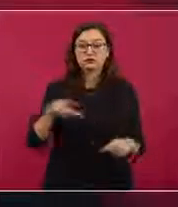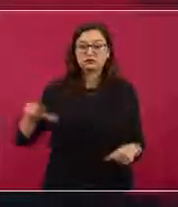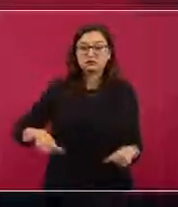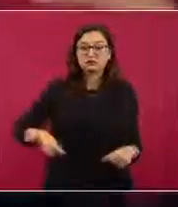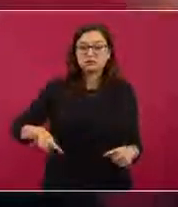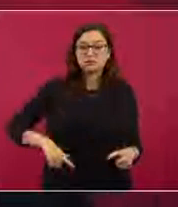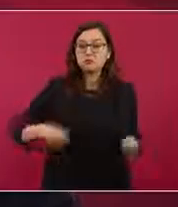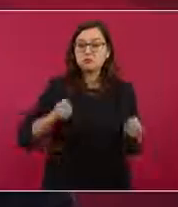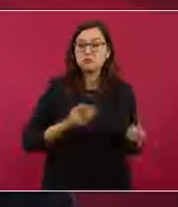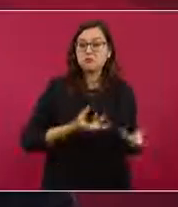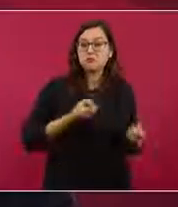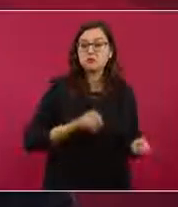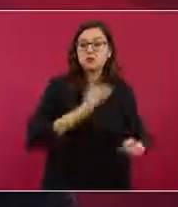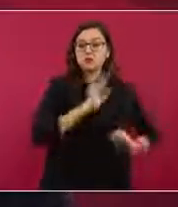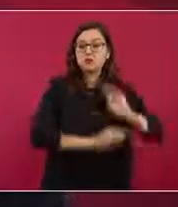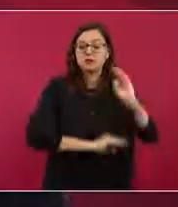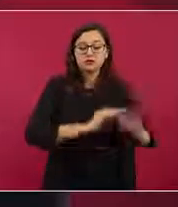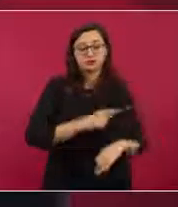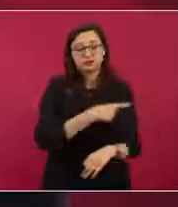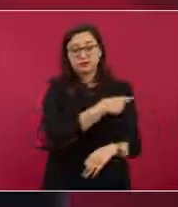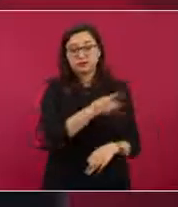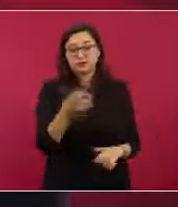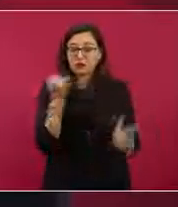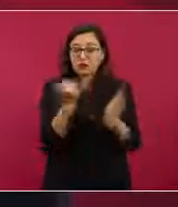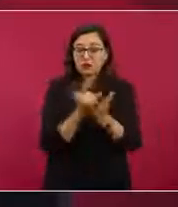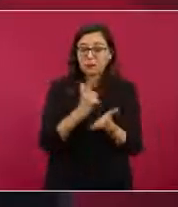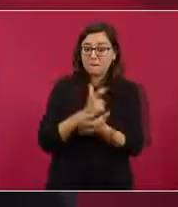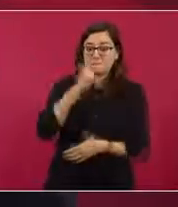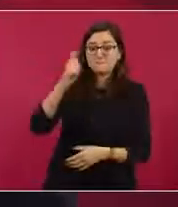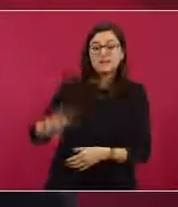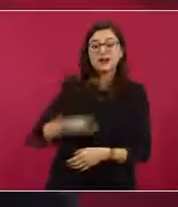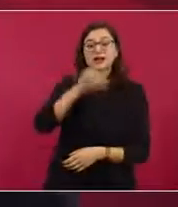y que no pagaban impuestos.